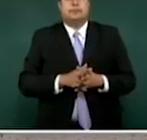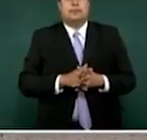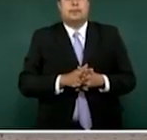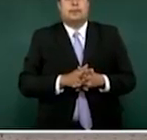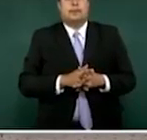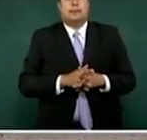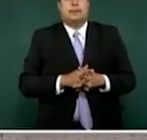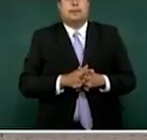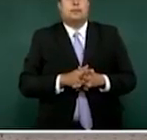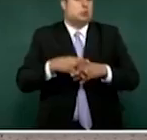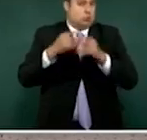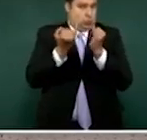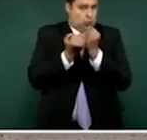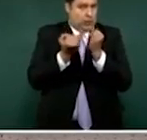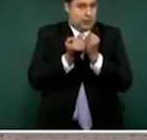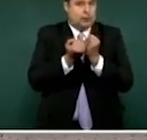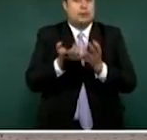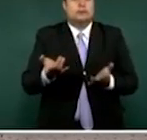también